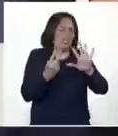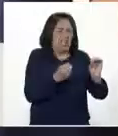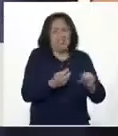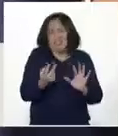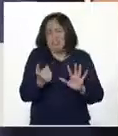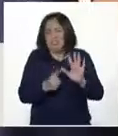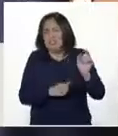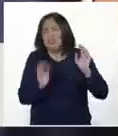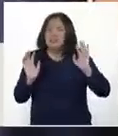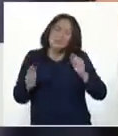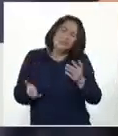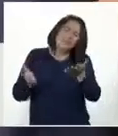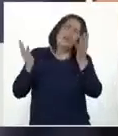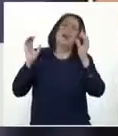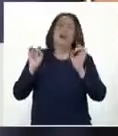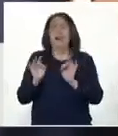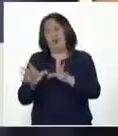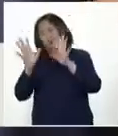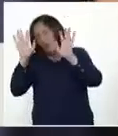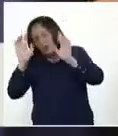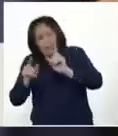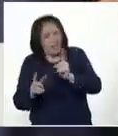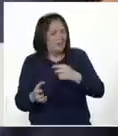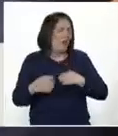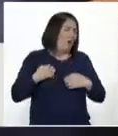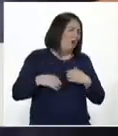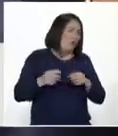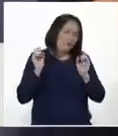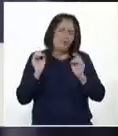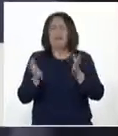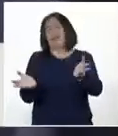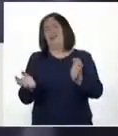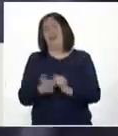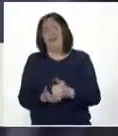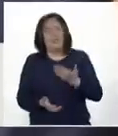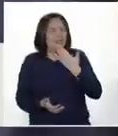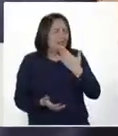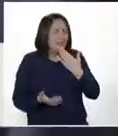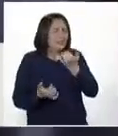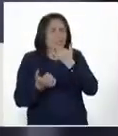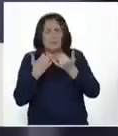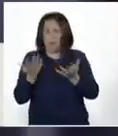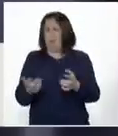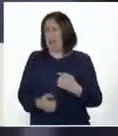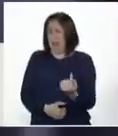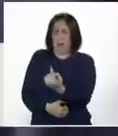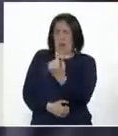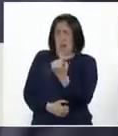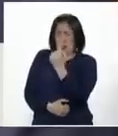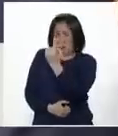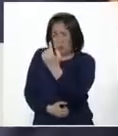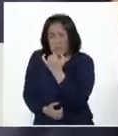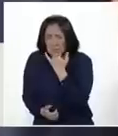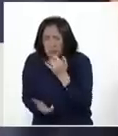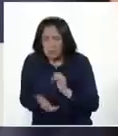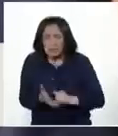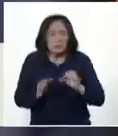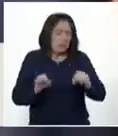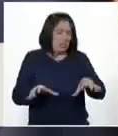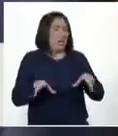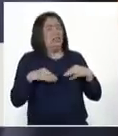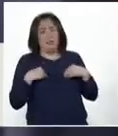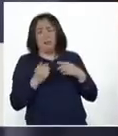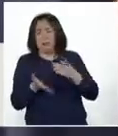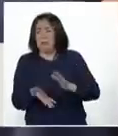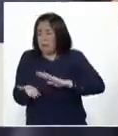71. Que ya dejen el odio, el resentimiento. ¿Quién no tiene fallas? La falla única que tiene Pedro Pablo y que ha reconocido